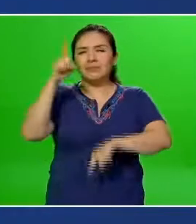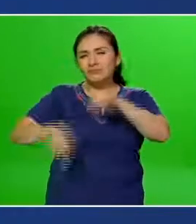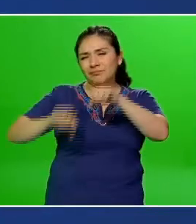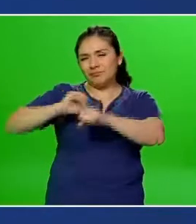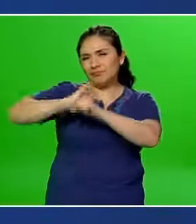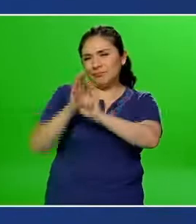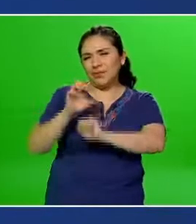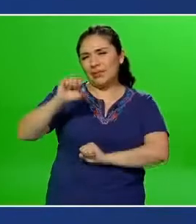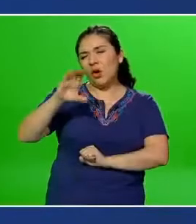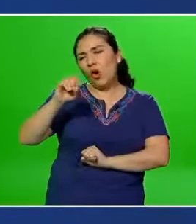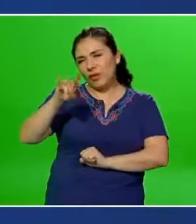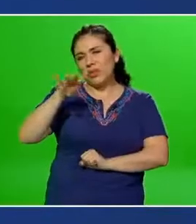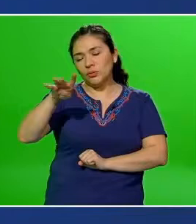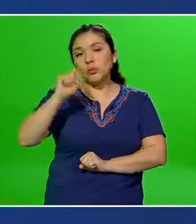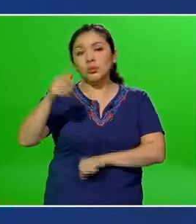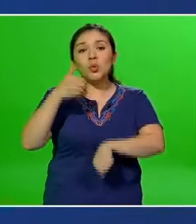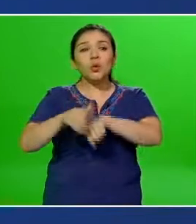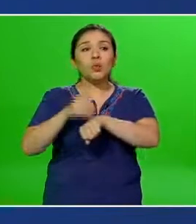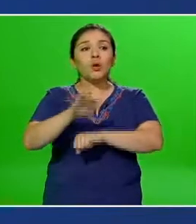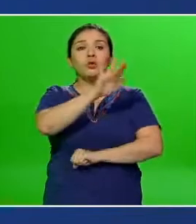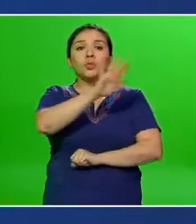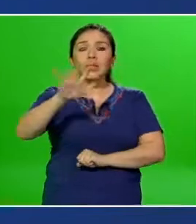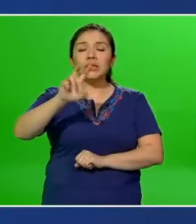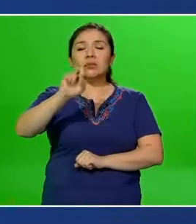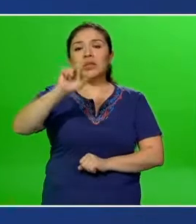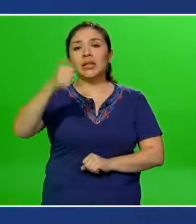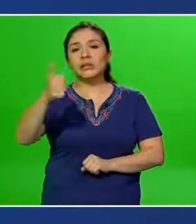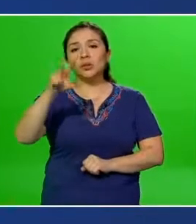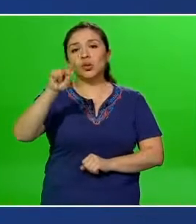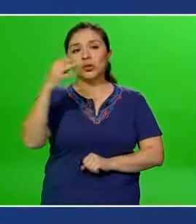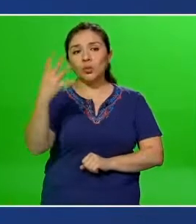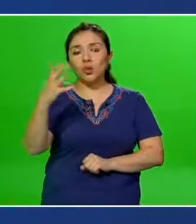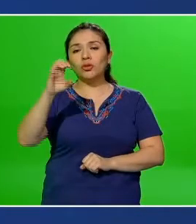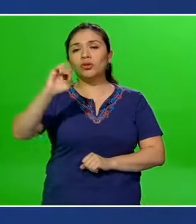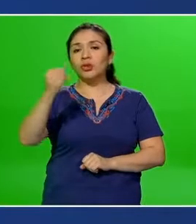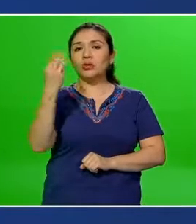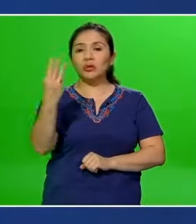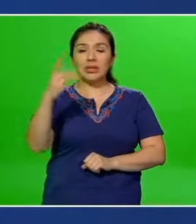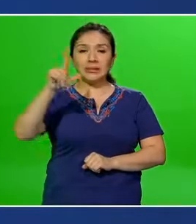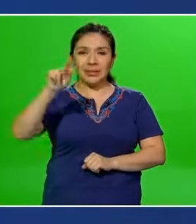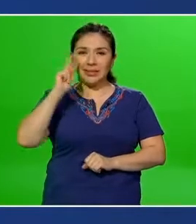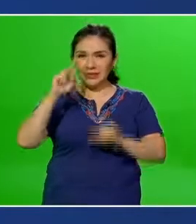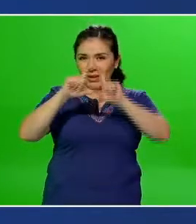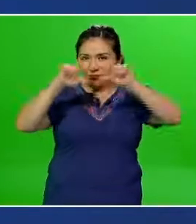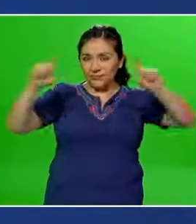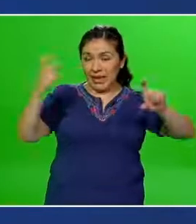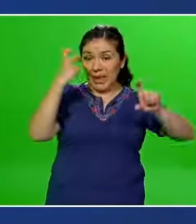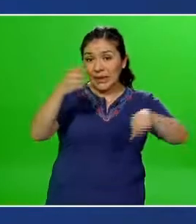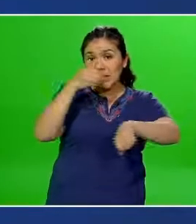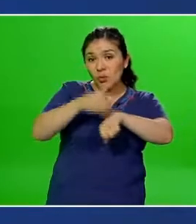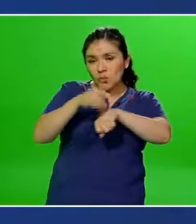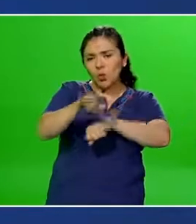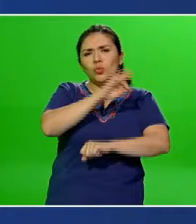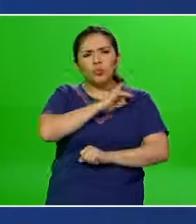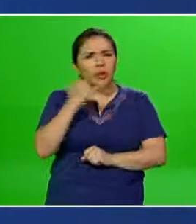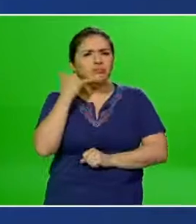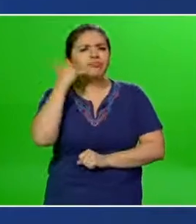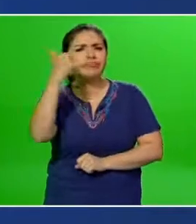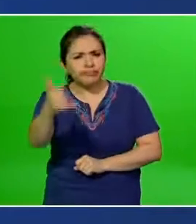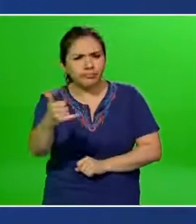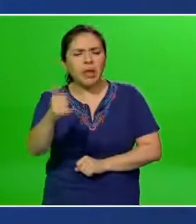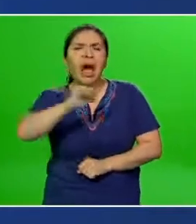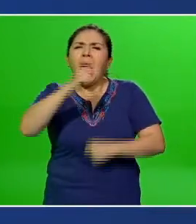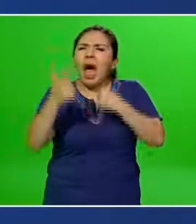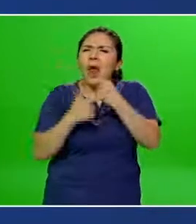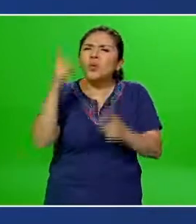prevenir la COVID-19. 55 36 84 0370 es el número que ustedes pueden marcar si